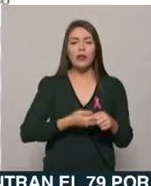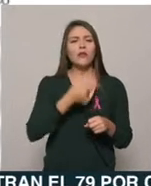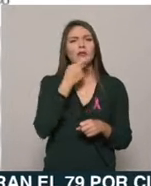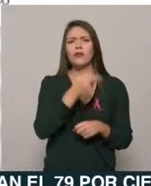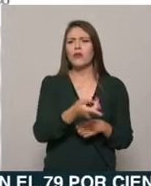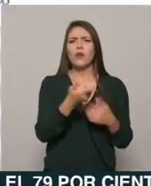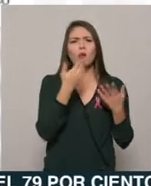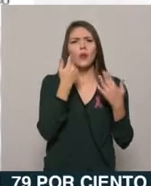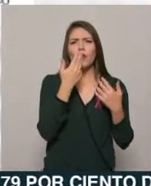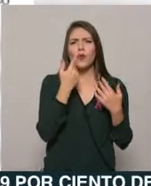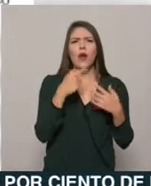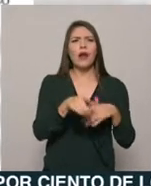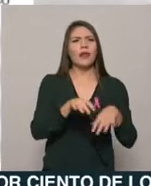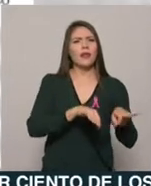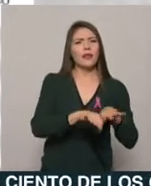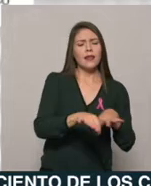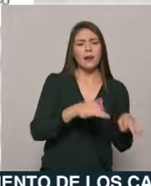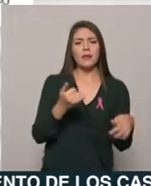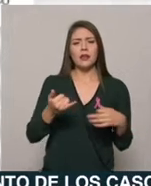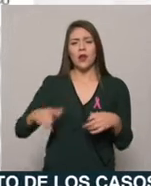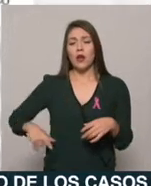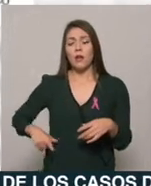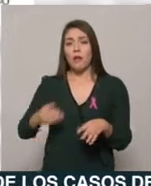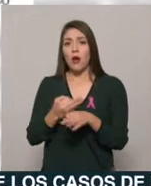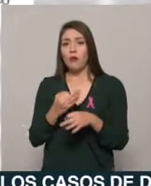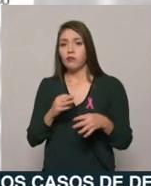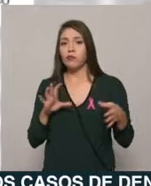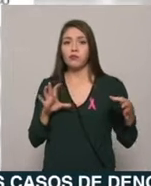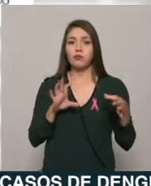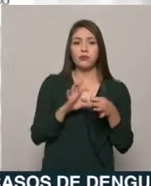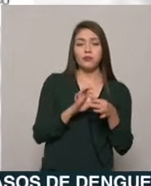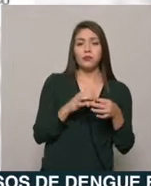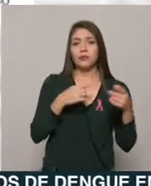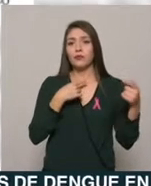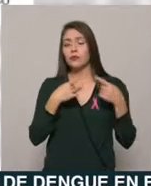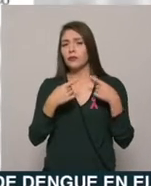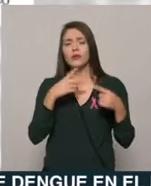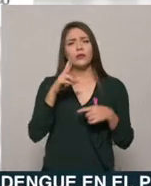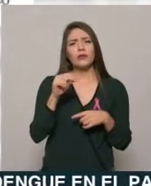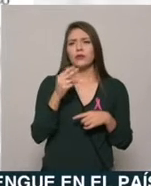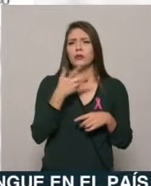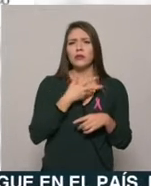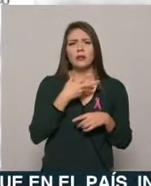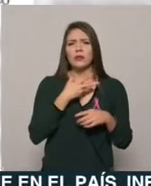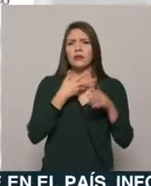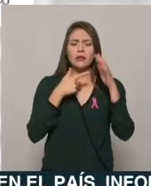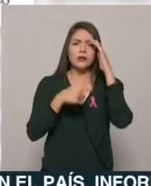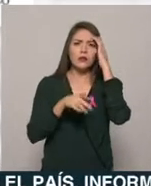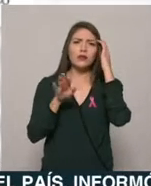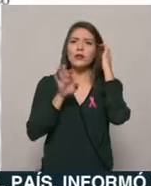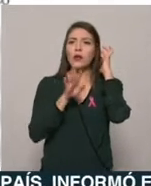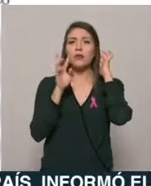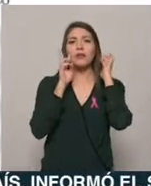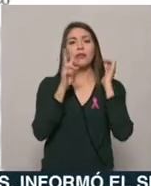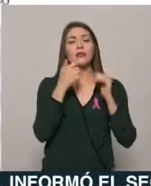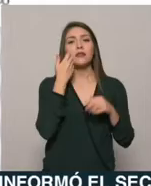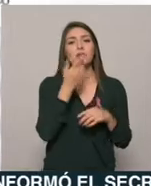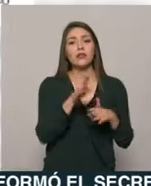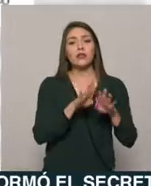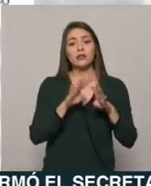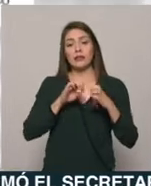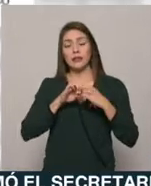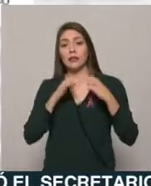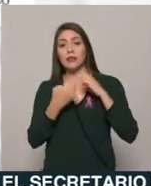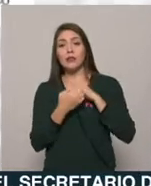entre trabajadores y la administración actual y que tal parece se ha recrudecido la antigua posición de verlos como contrarios y no como un